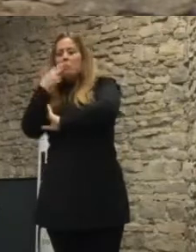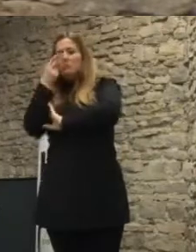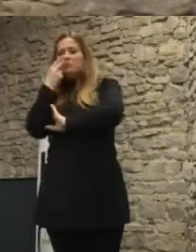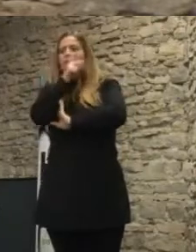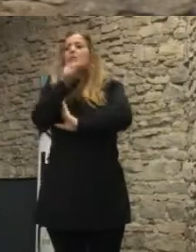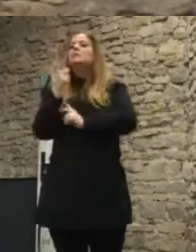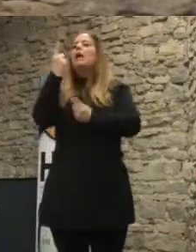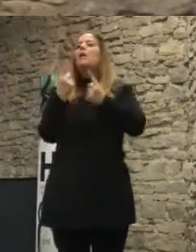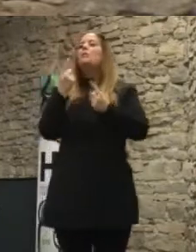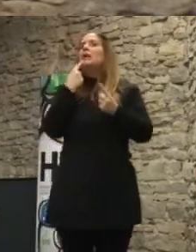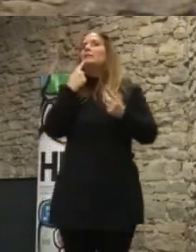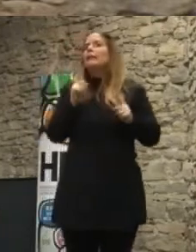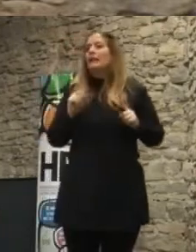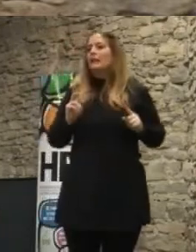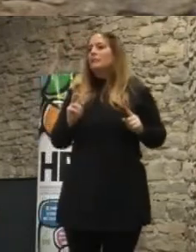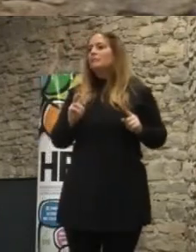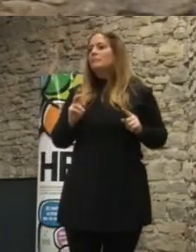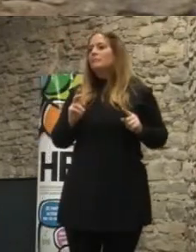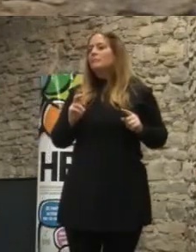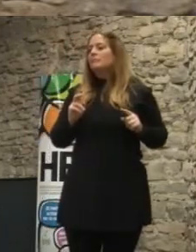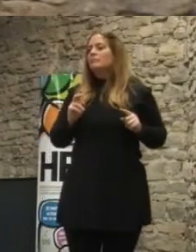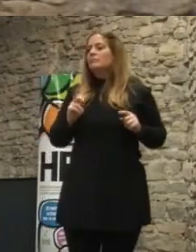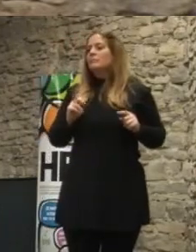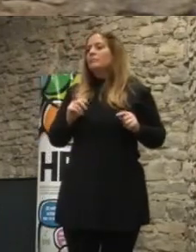apunta que al final, digamos,